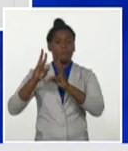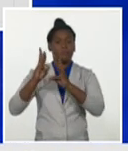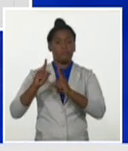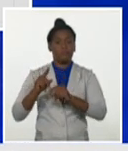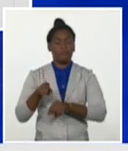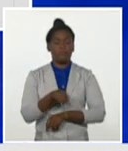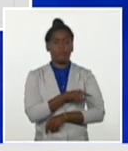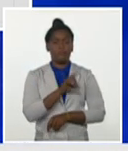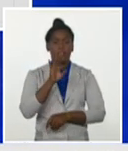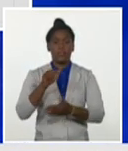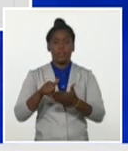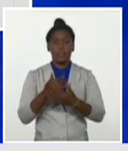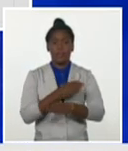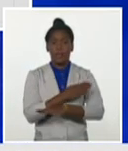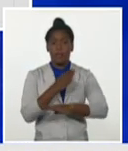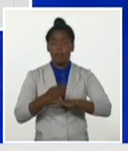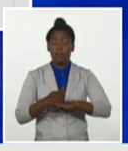días